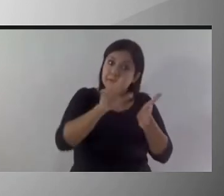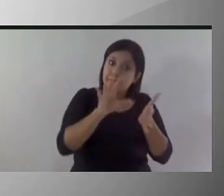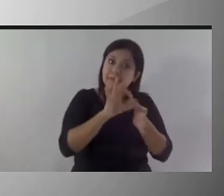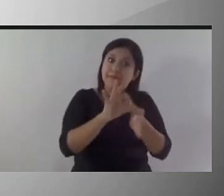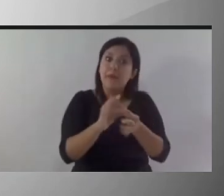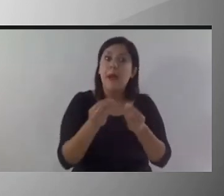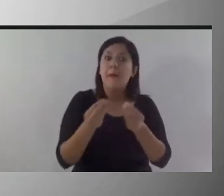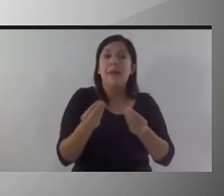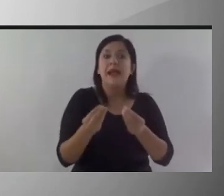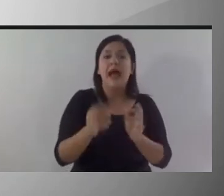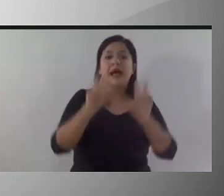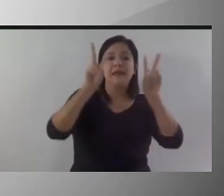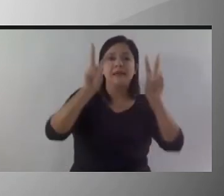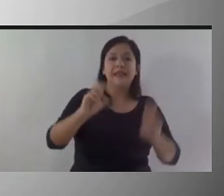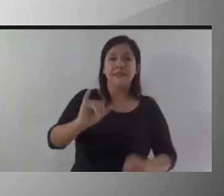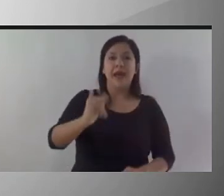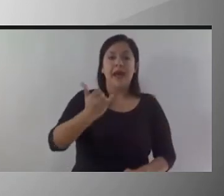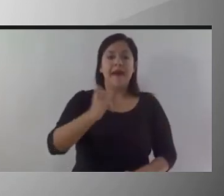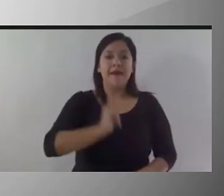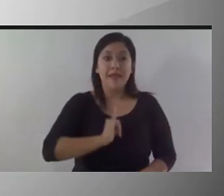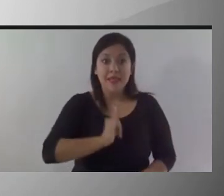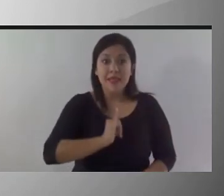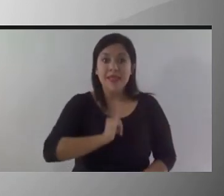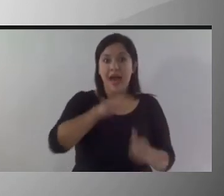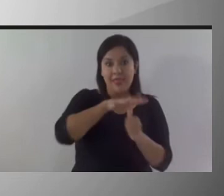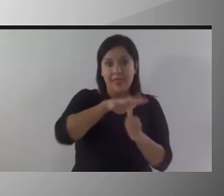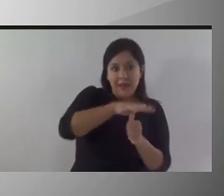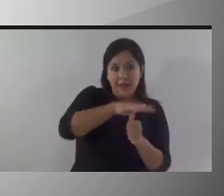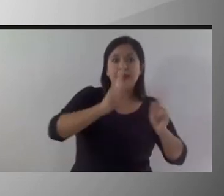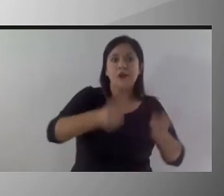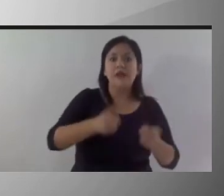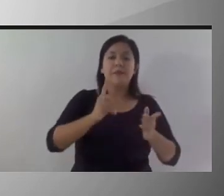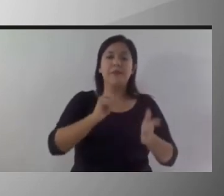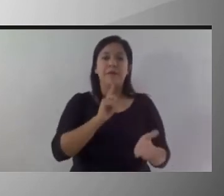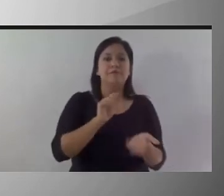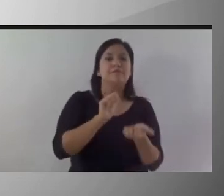para cuestiones de identidad de género y orientación sexual.